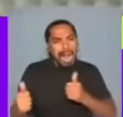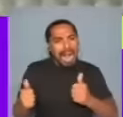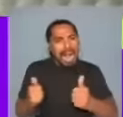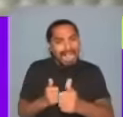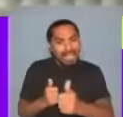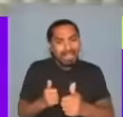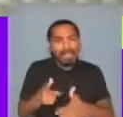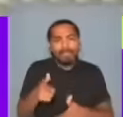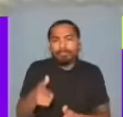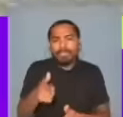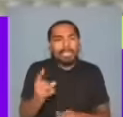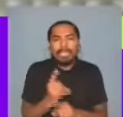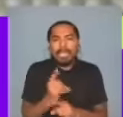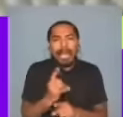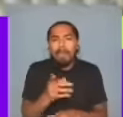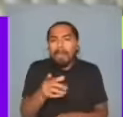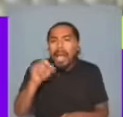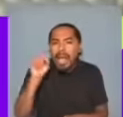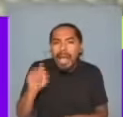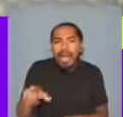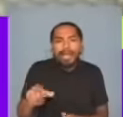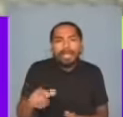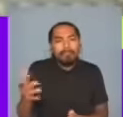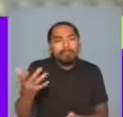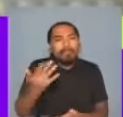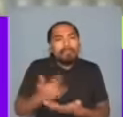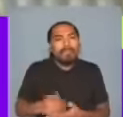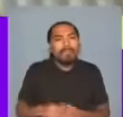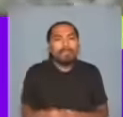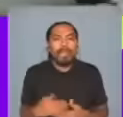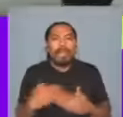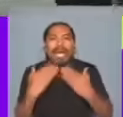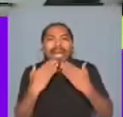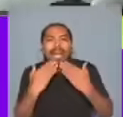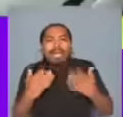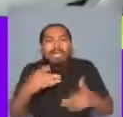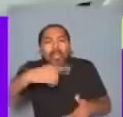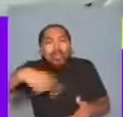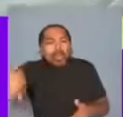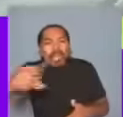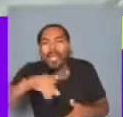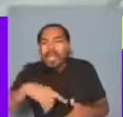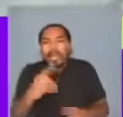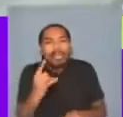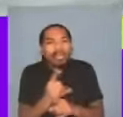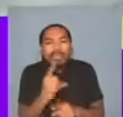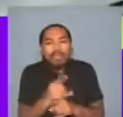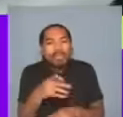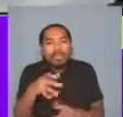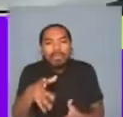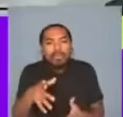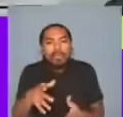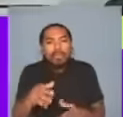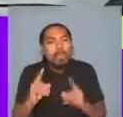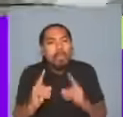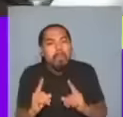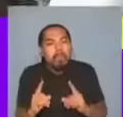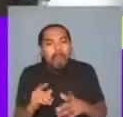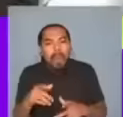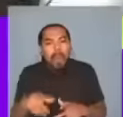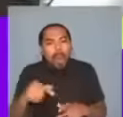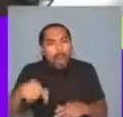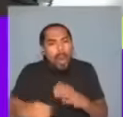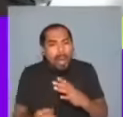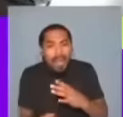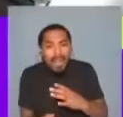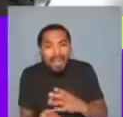de la gente y el agradecimiento que nosotros hacemos desde aquí para todos los oyentes que desde tempranito manifestaban el